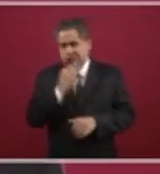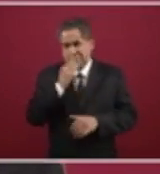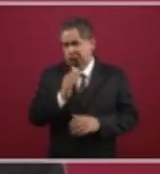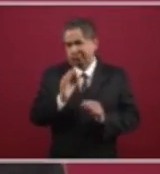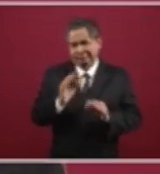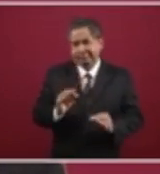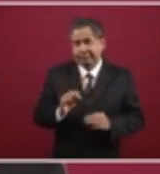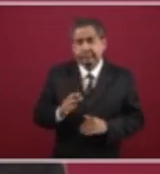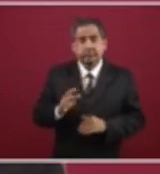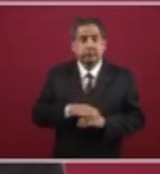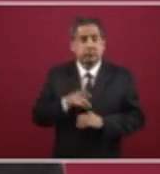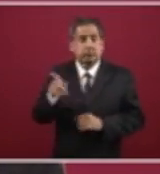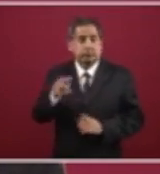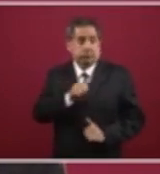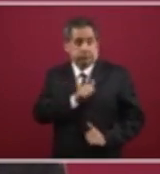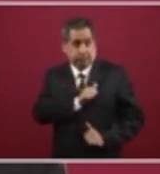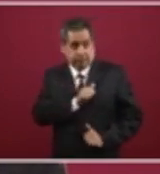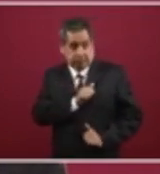porque el soldado